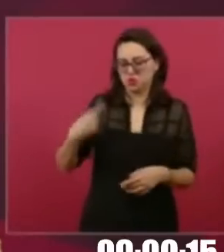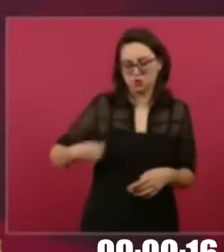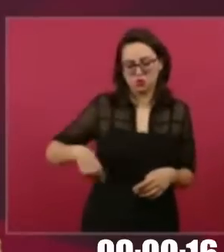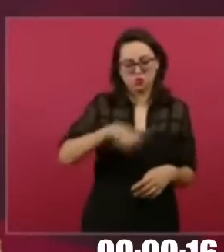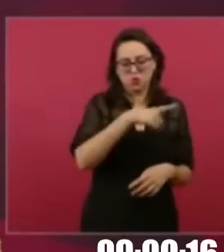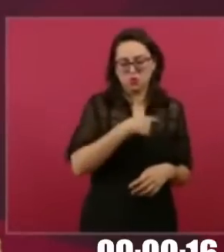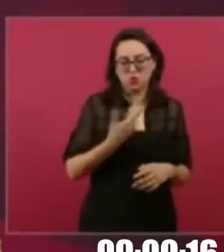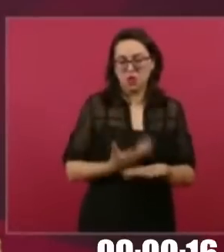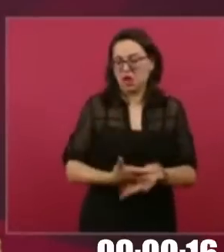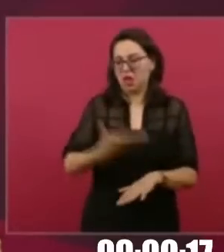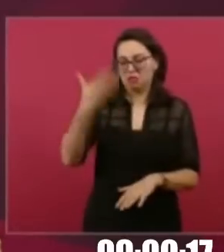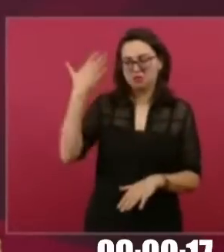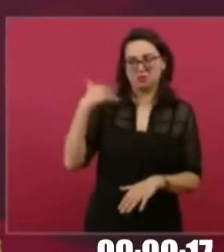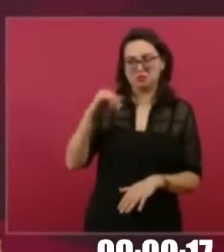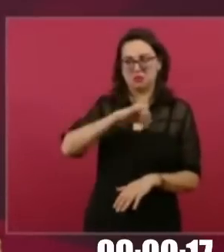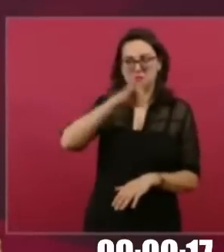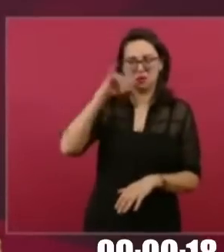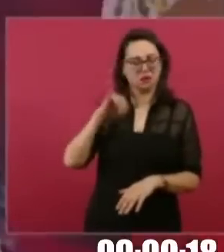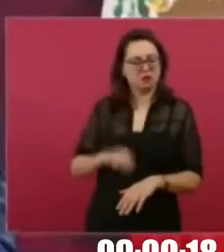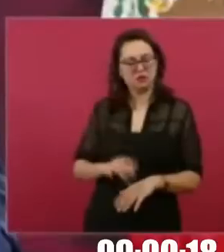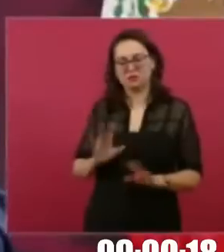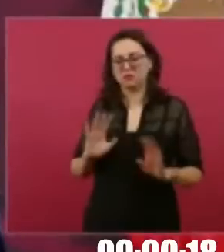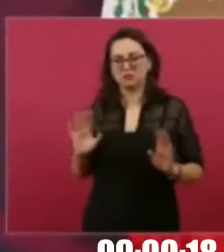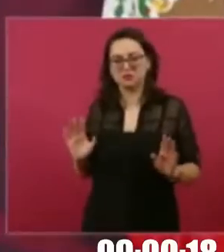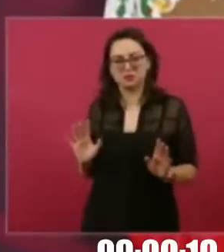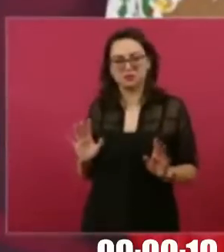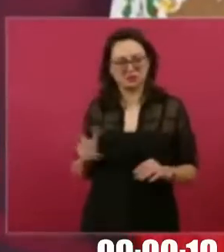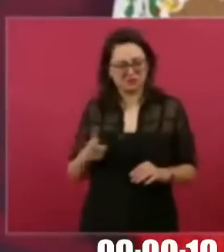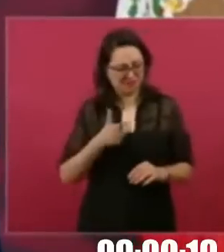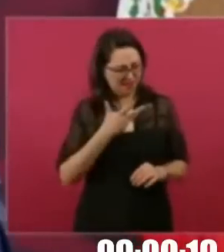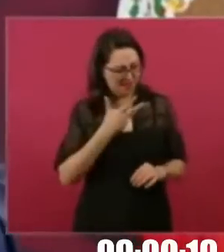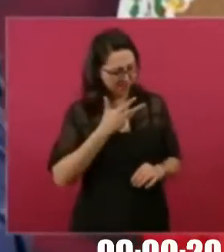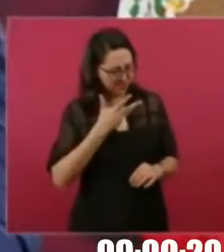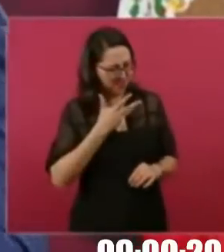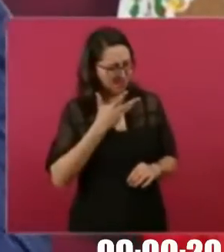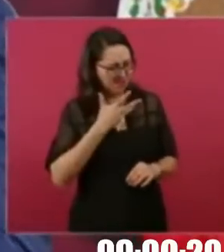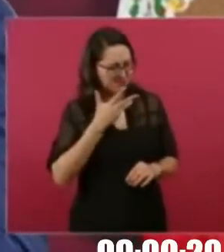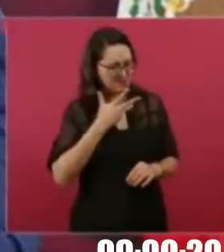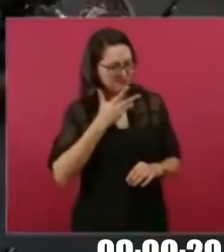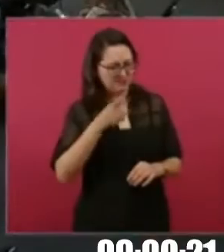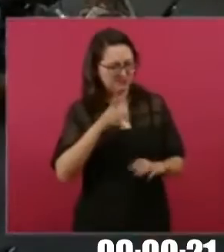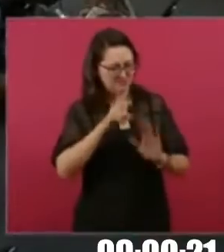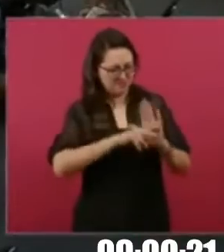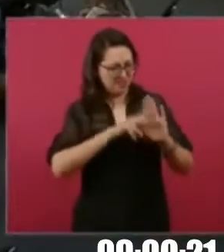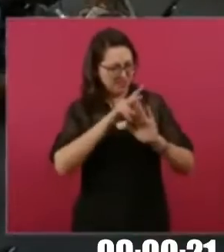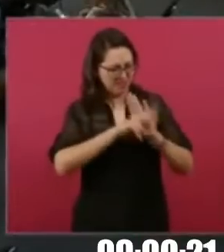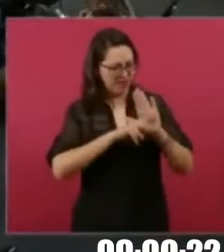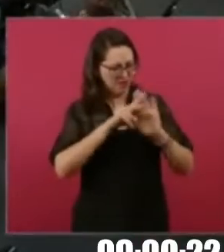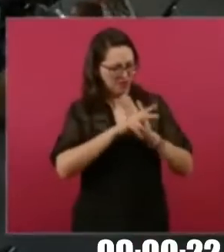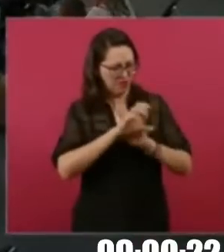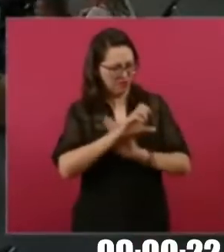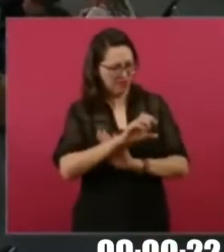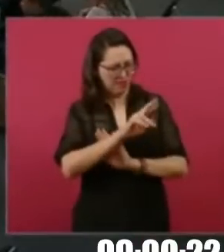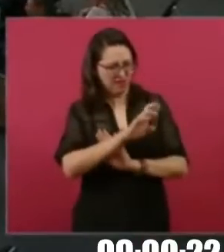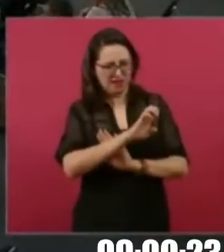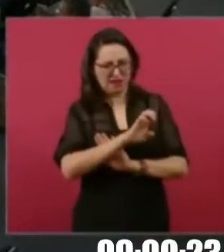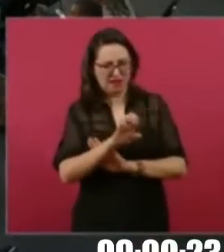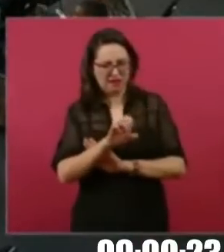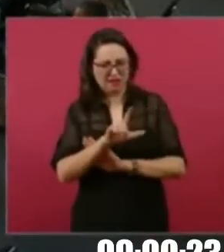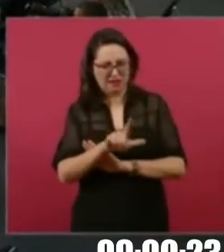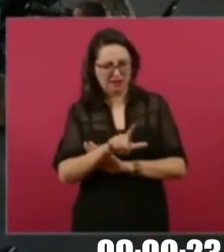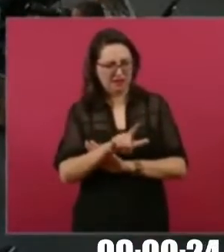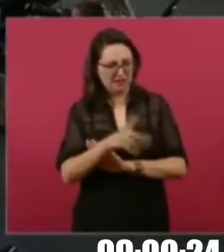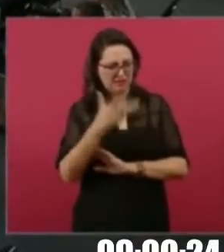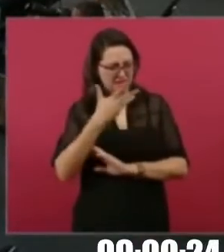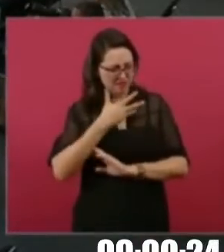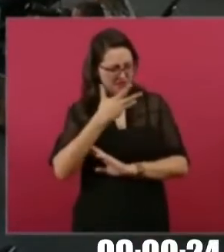se ejecutaban no tienes por ahí ese discurso del crimen o esa conferencia en